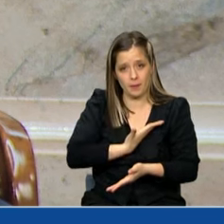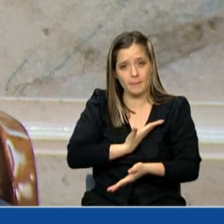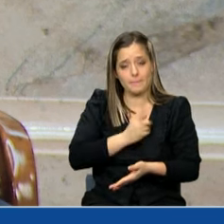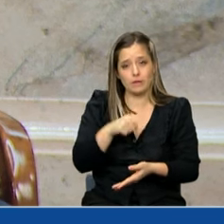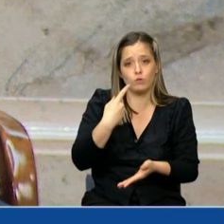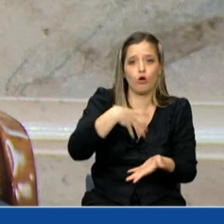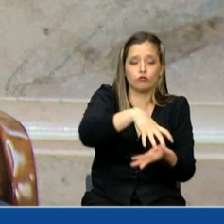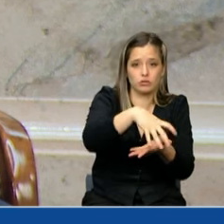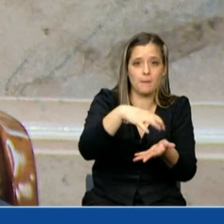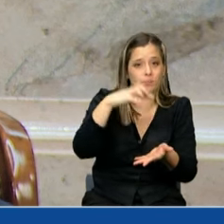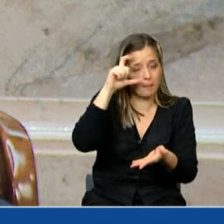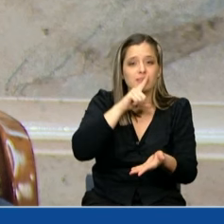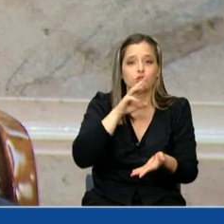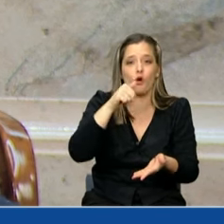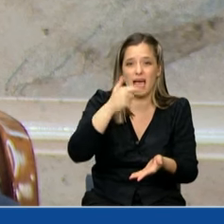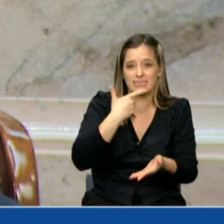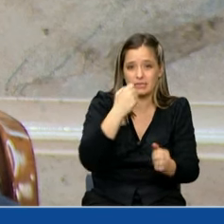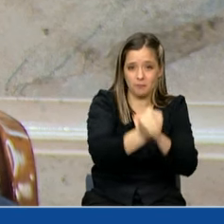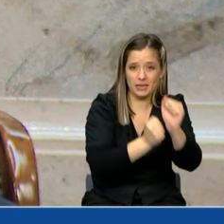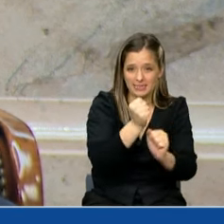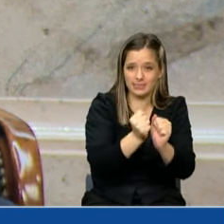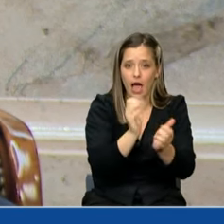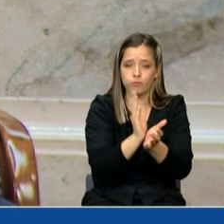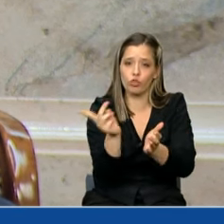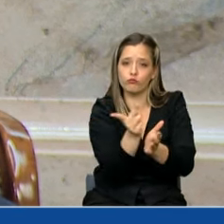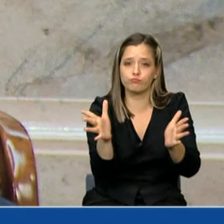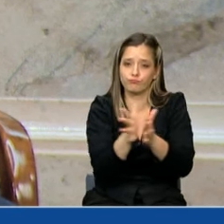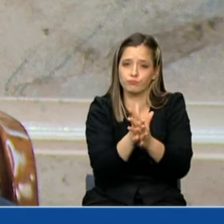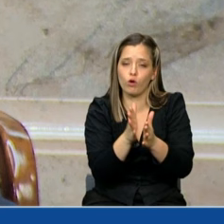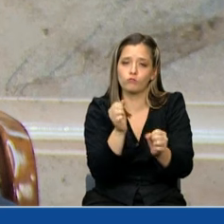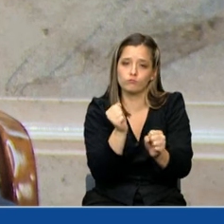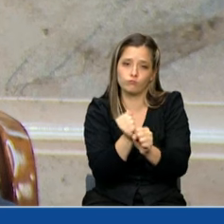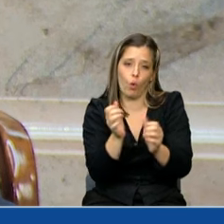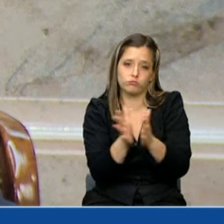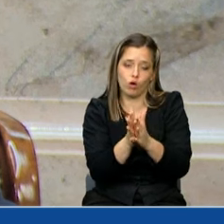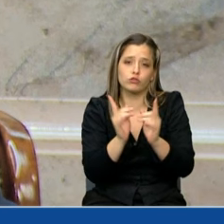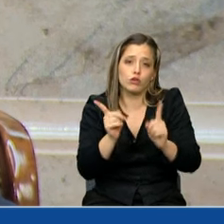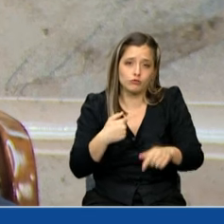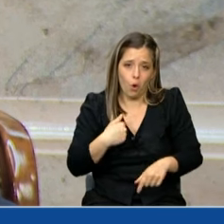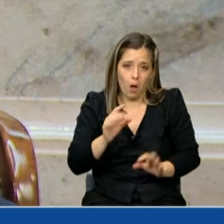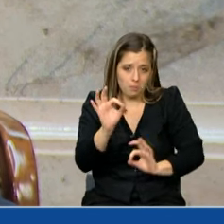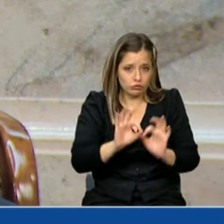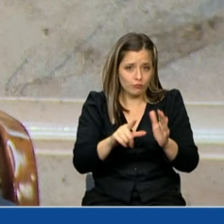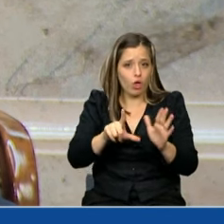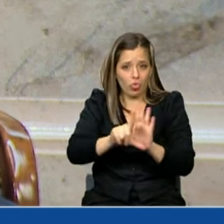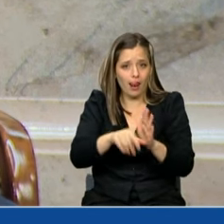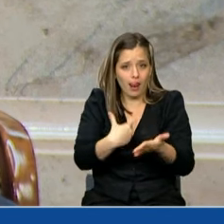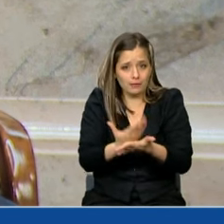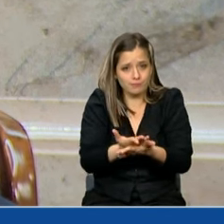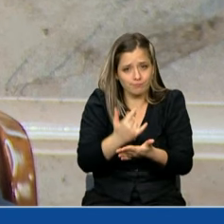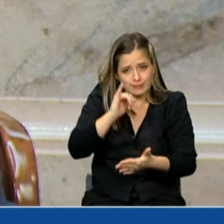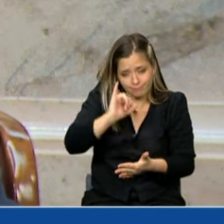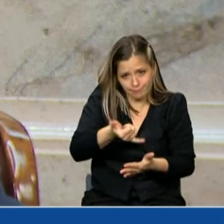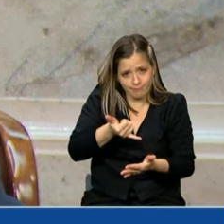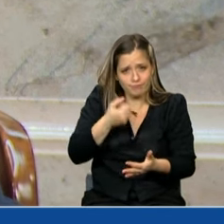malaya Petronas yo no veo mal que nosotros acompañemos un proyecto importante